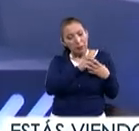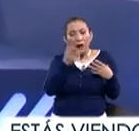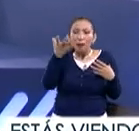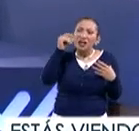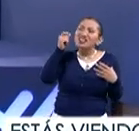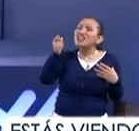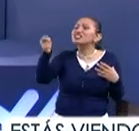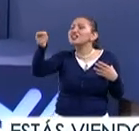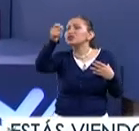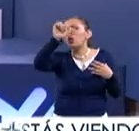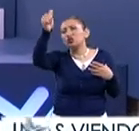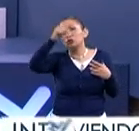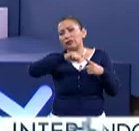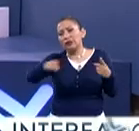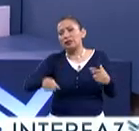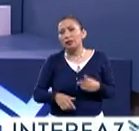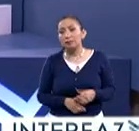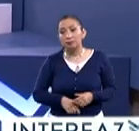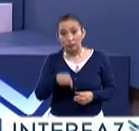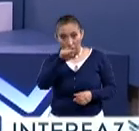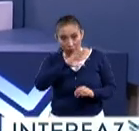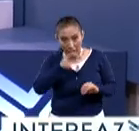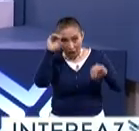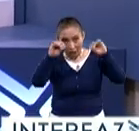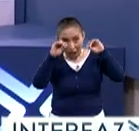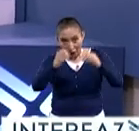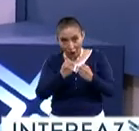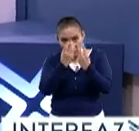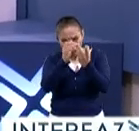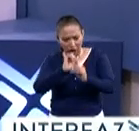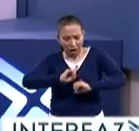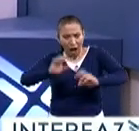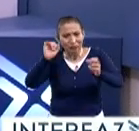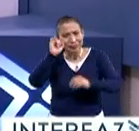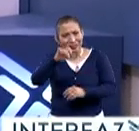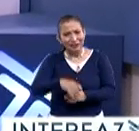otros, ¿no? Claro. ¿Ya puso su ofrenda? Sí, claro.